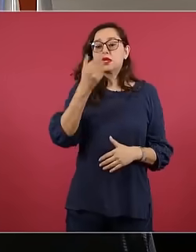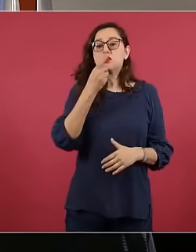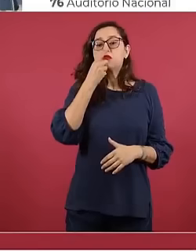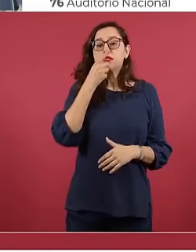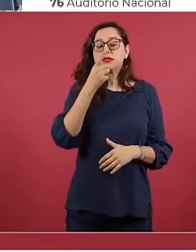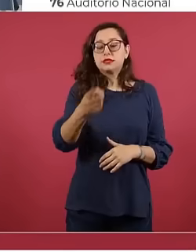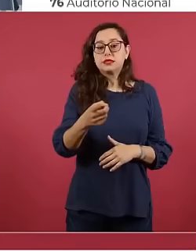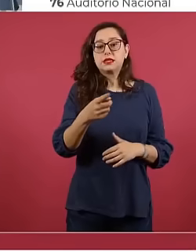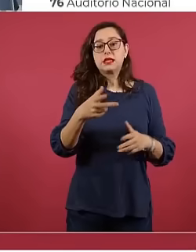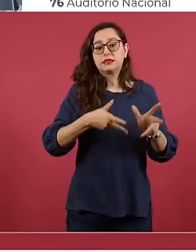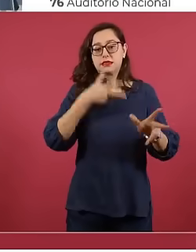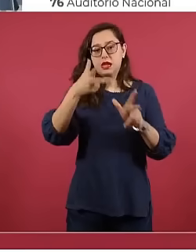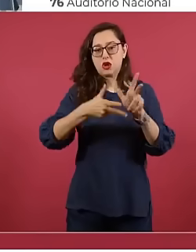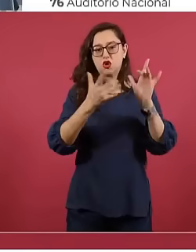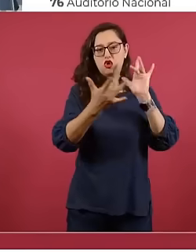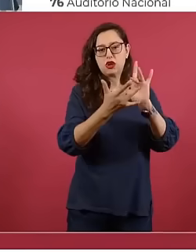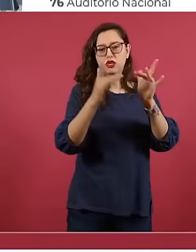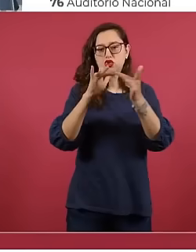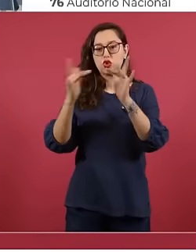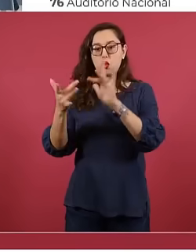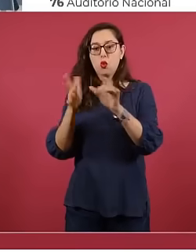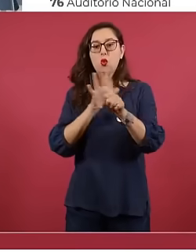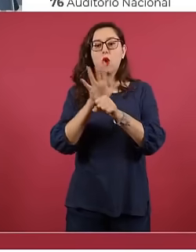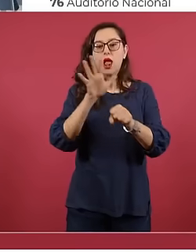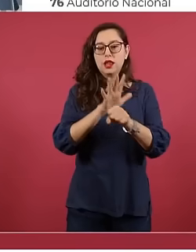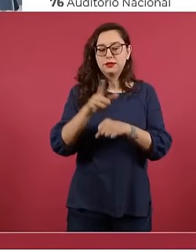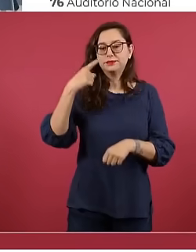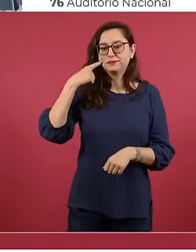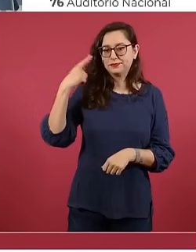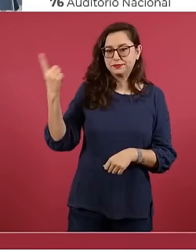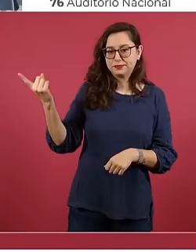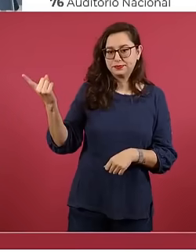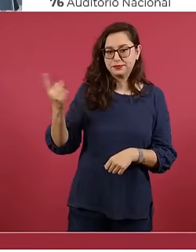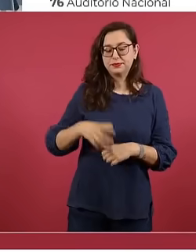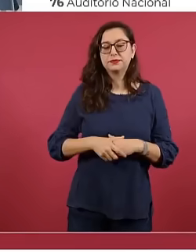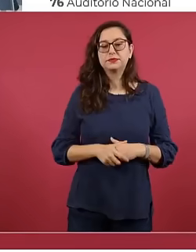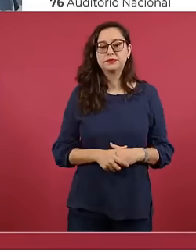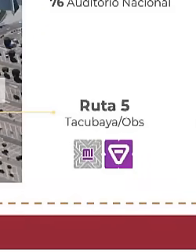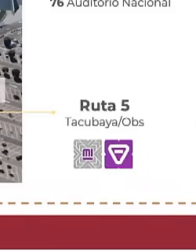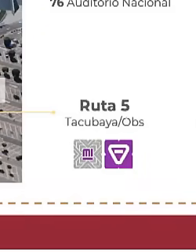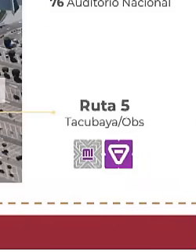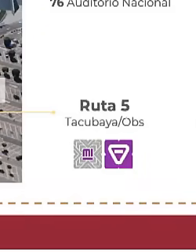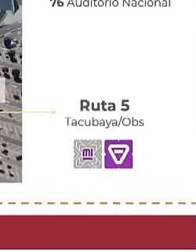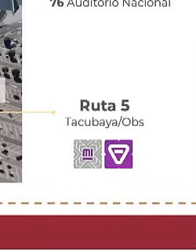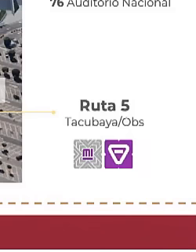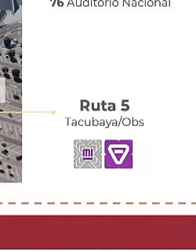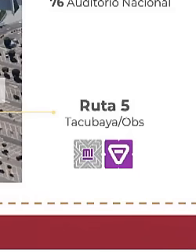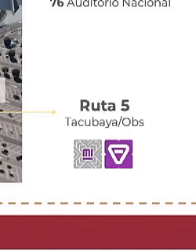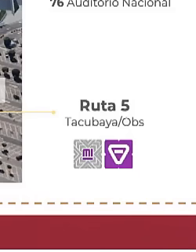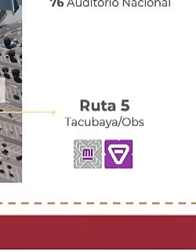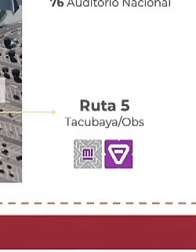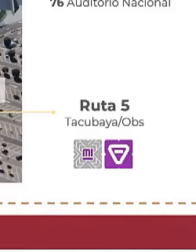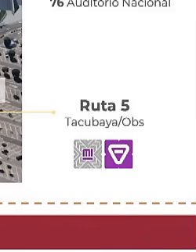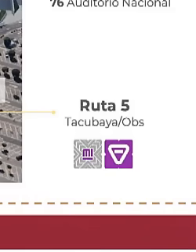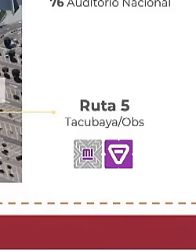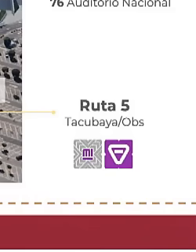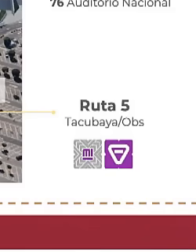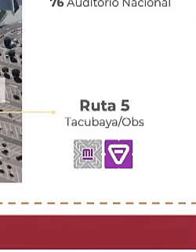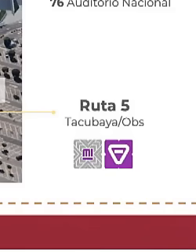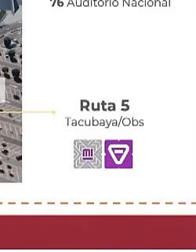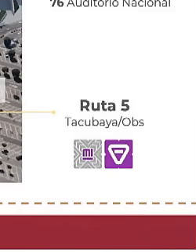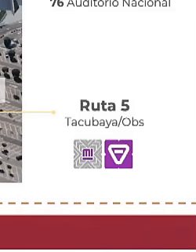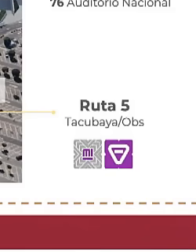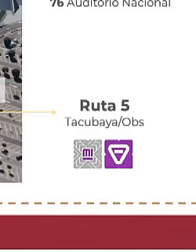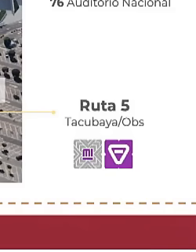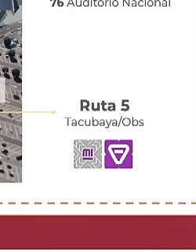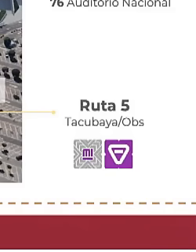de conexión, son muy buenos. Llega el tren desde Toluca, llega a Santa Fe y